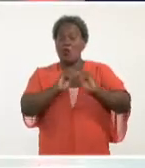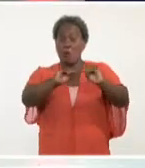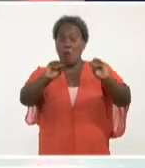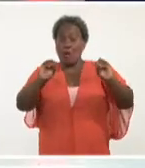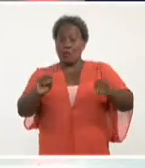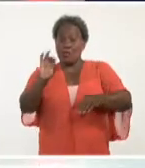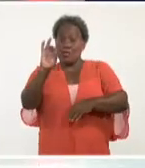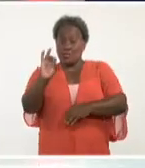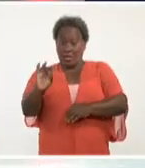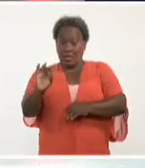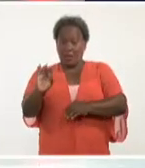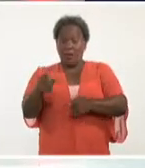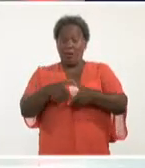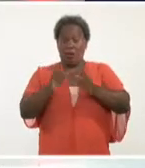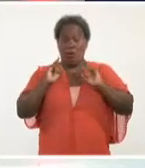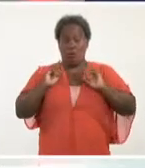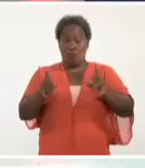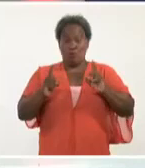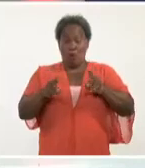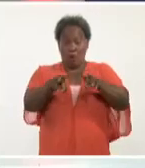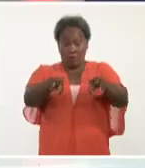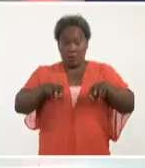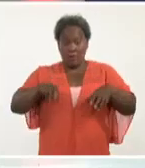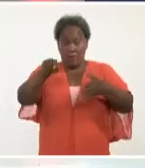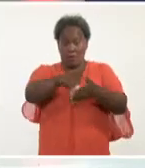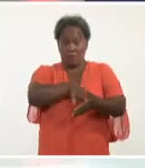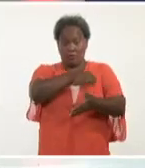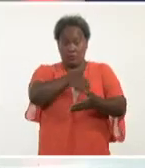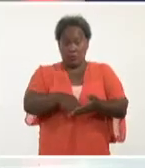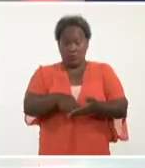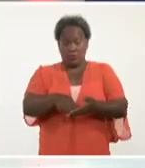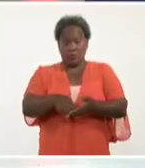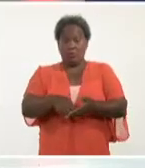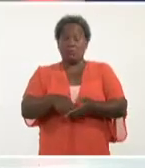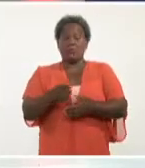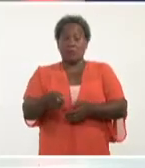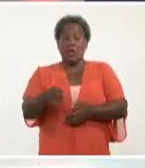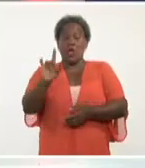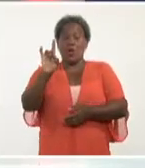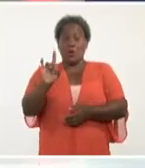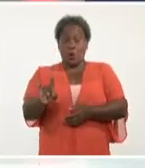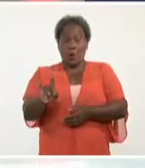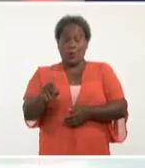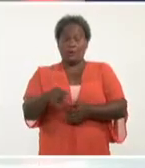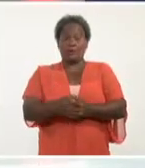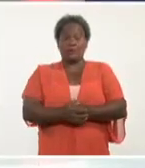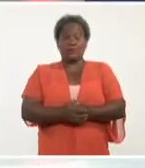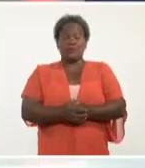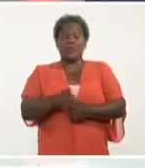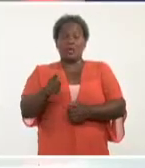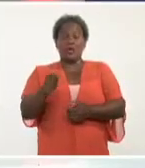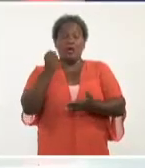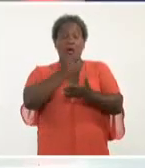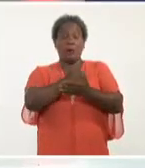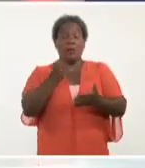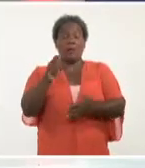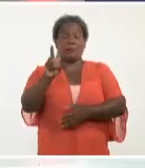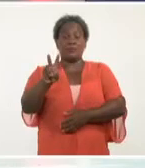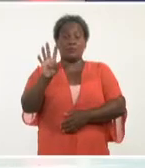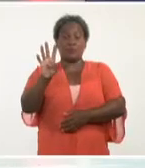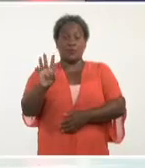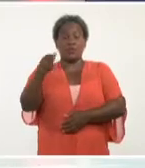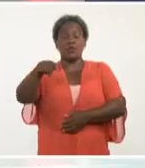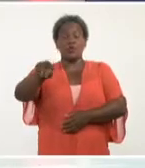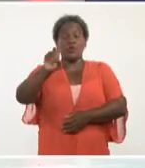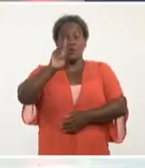séptimo periodo ordinario de sesiones de la Asamblea Nacional del Poder Popular en su novena legislatura, aprobada el pasado 24 de junio